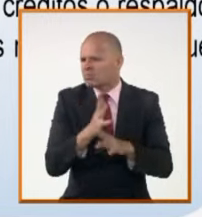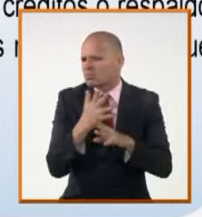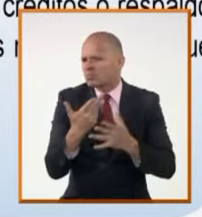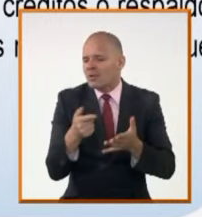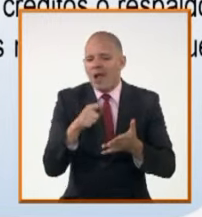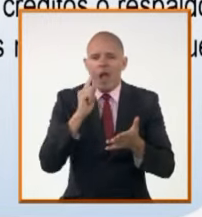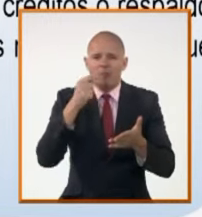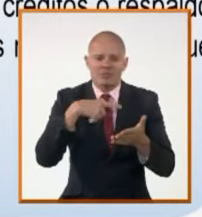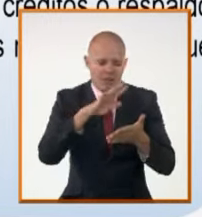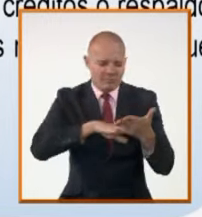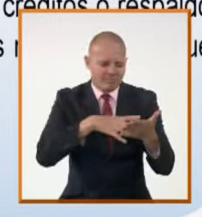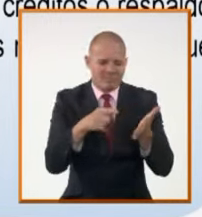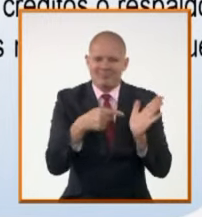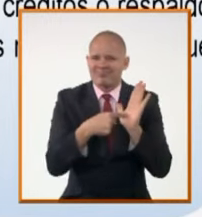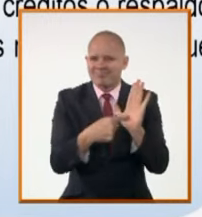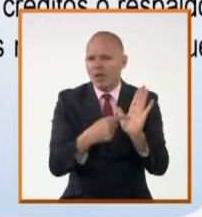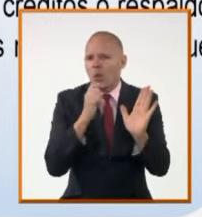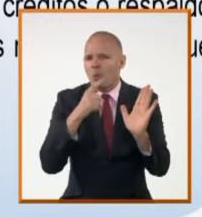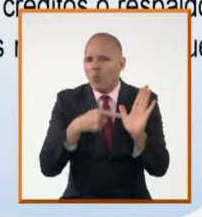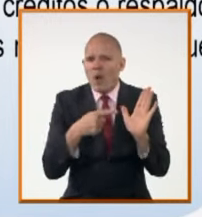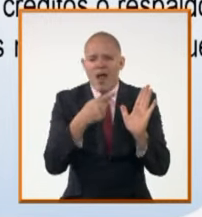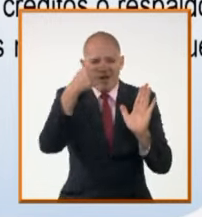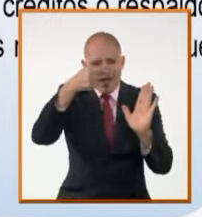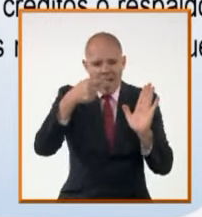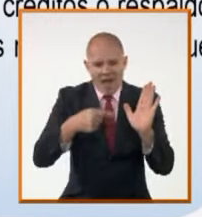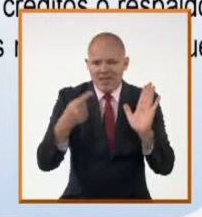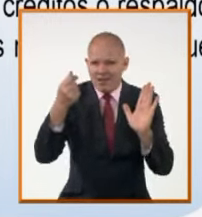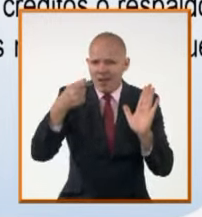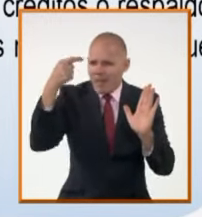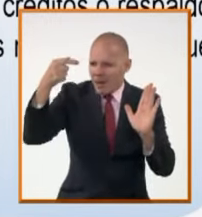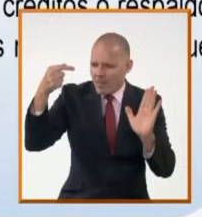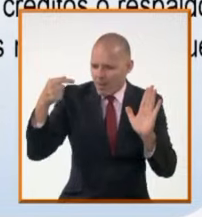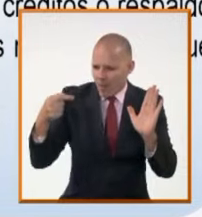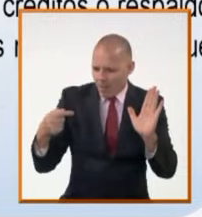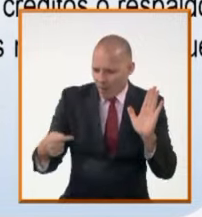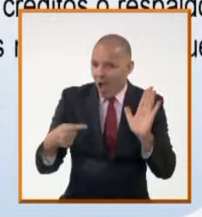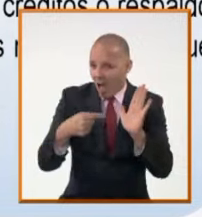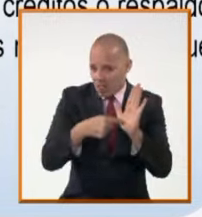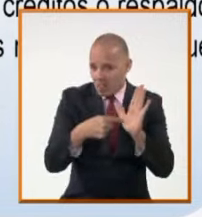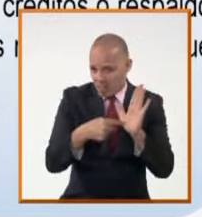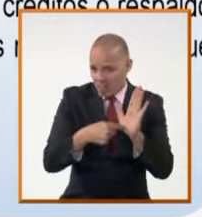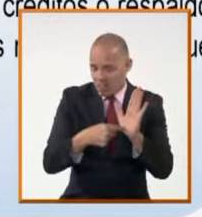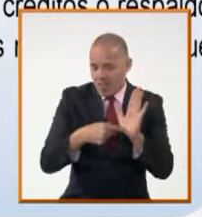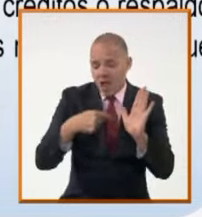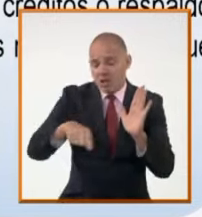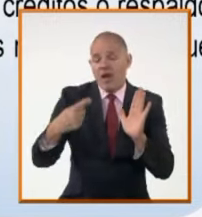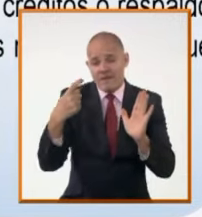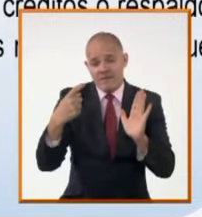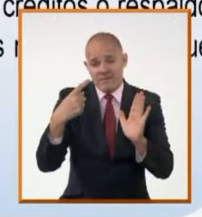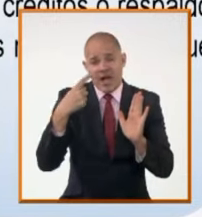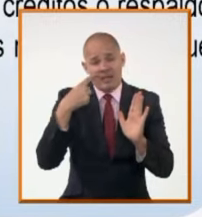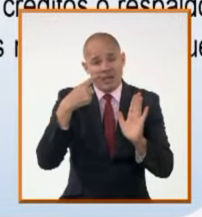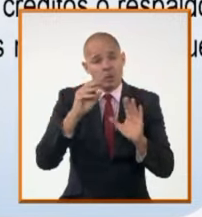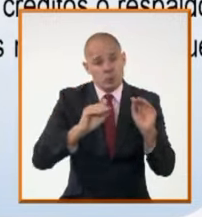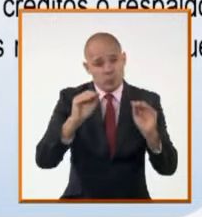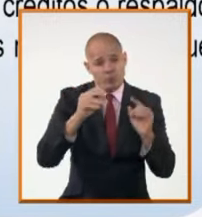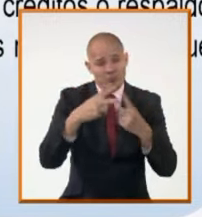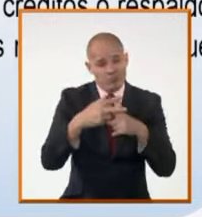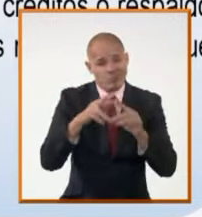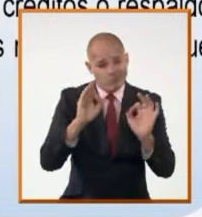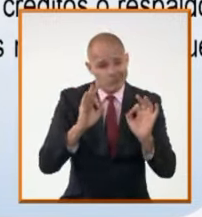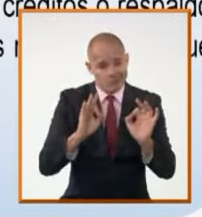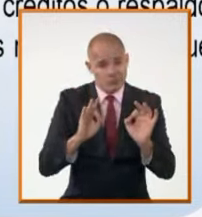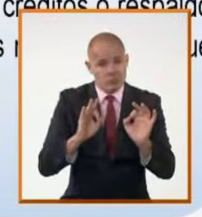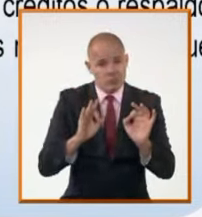que el desarrollo de operaciones de comercio exterior por los actores económicos no estatales deben contar